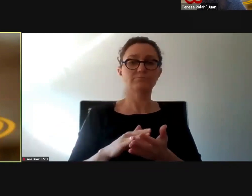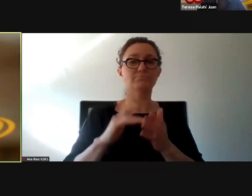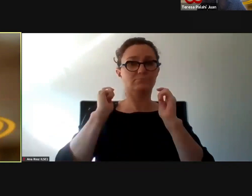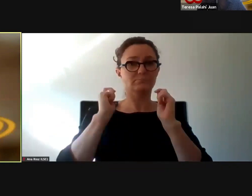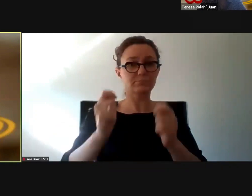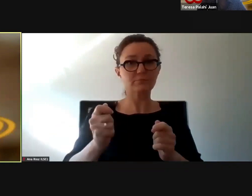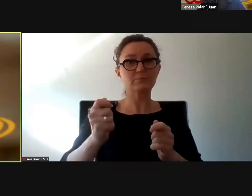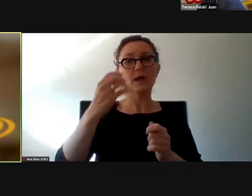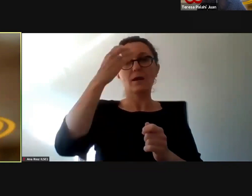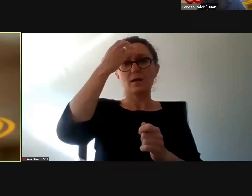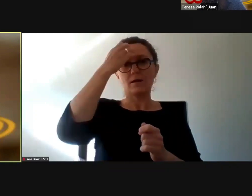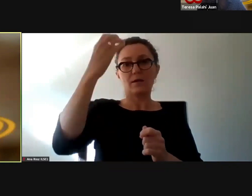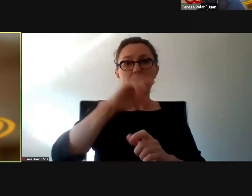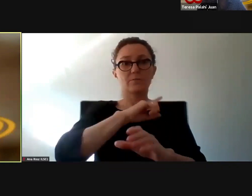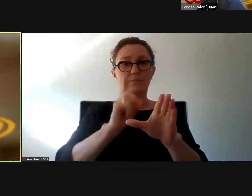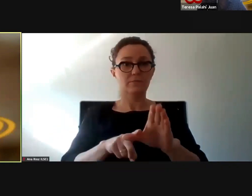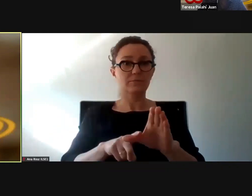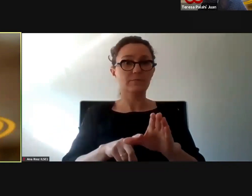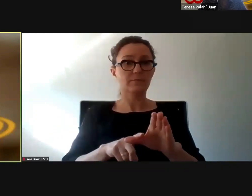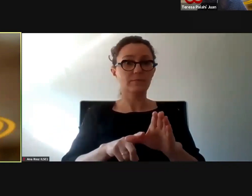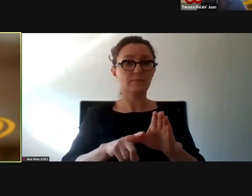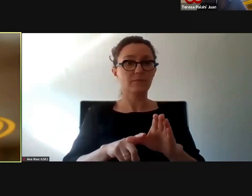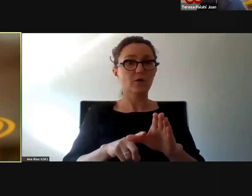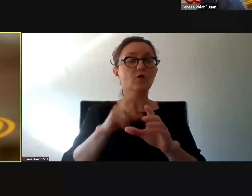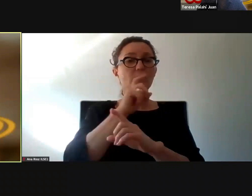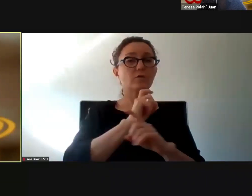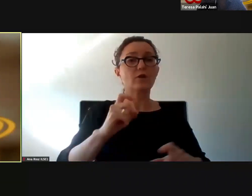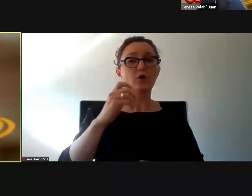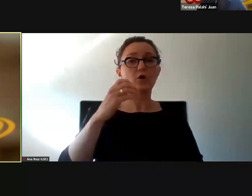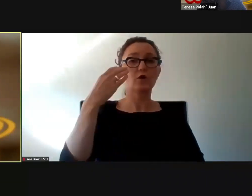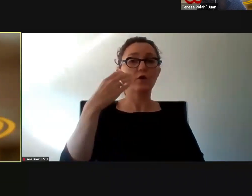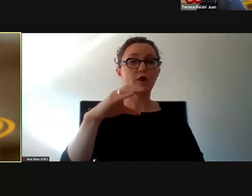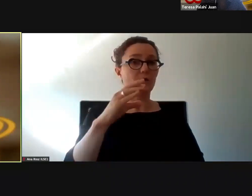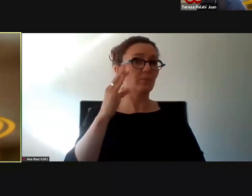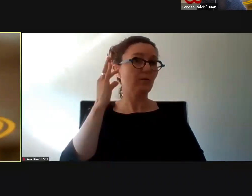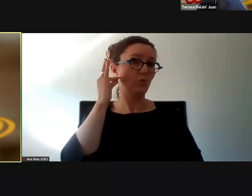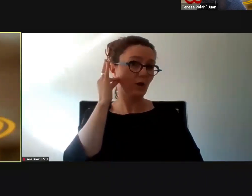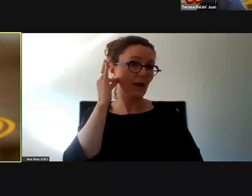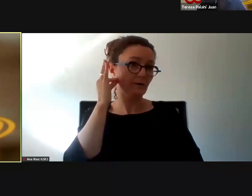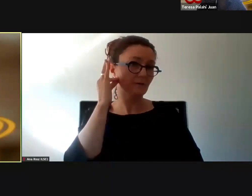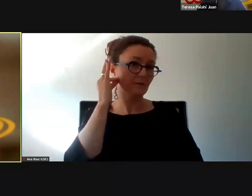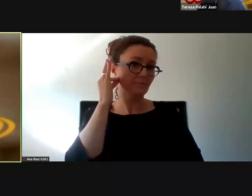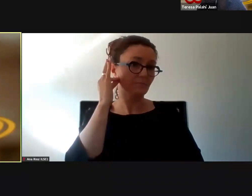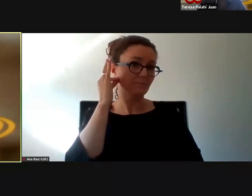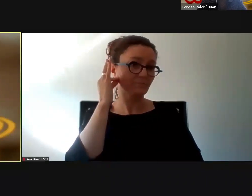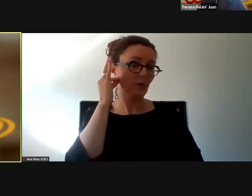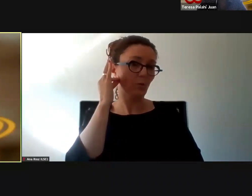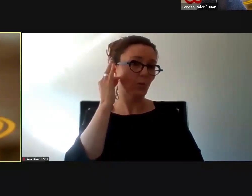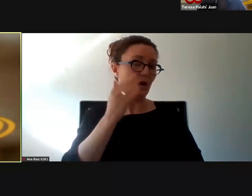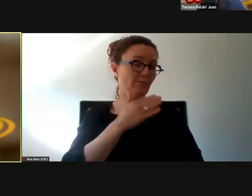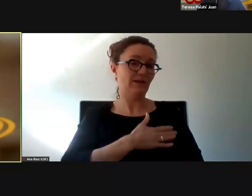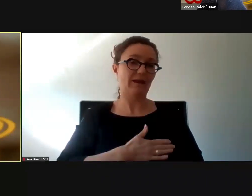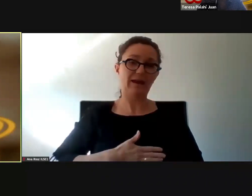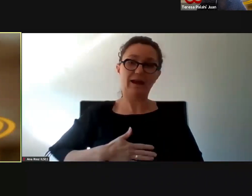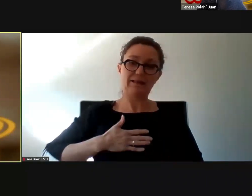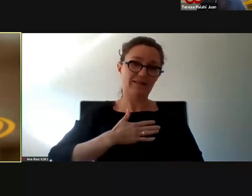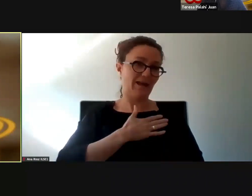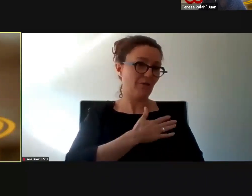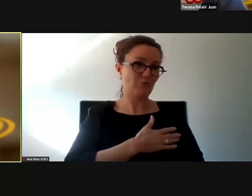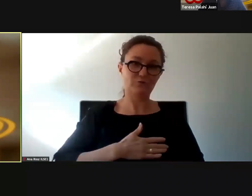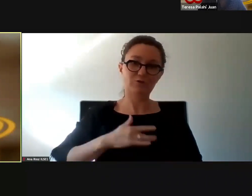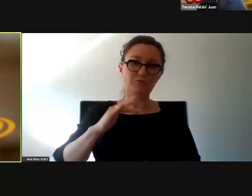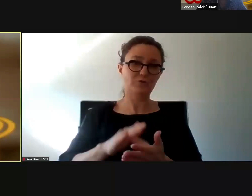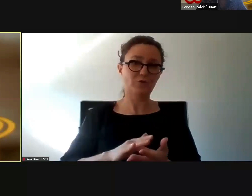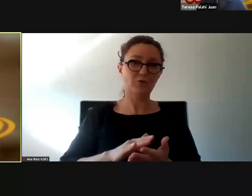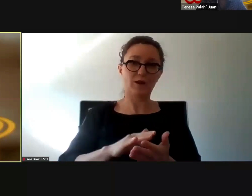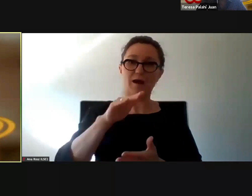de la Fundación CERMI Mujeres, de lo cual nos congratulamos de que sea así.